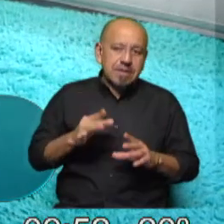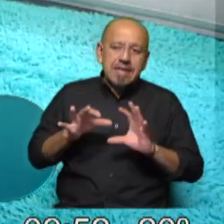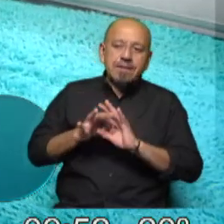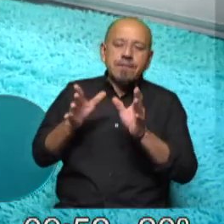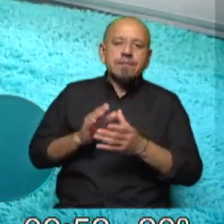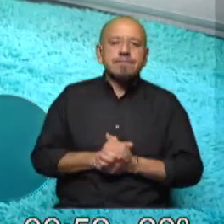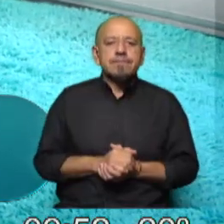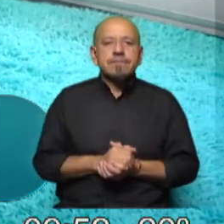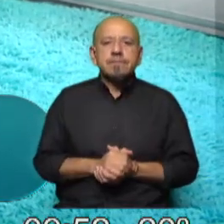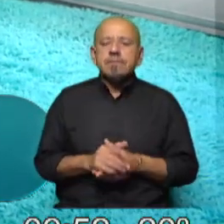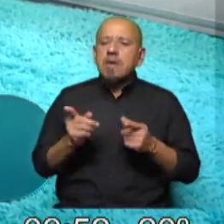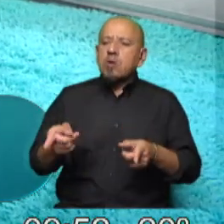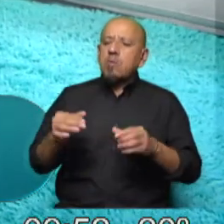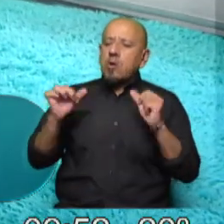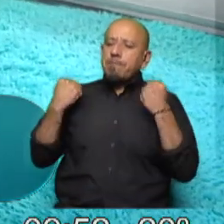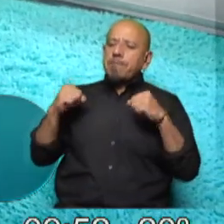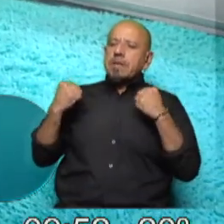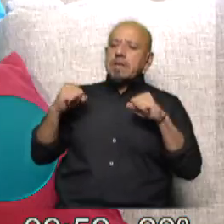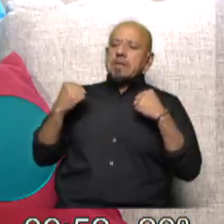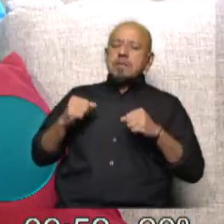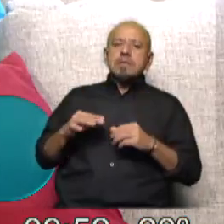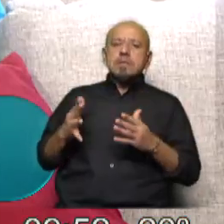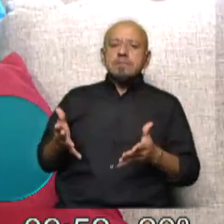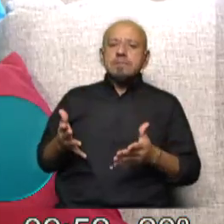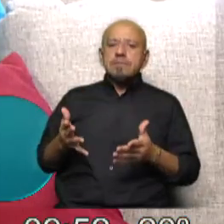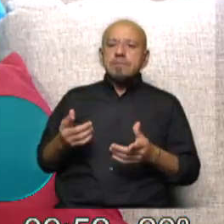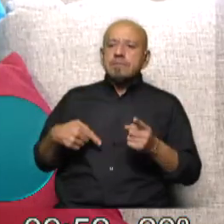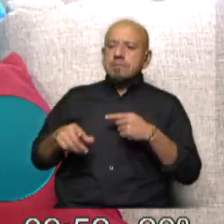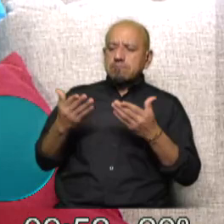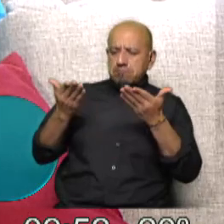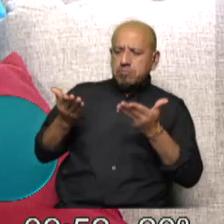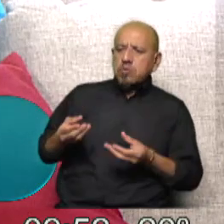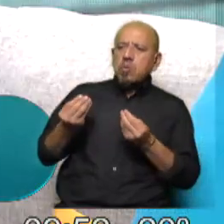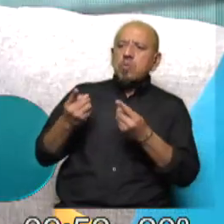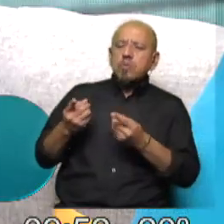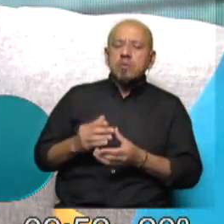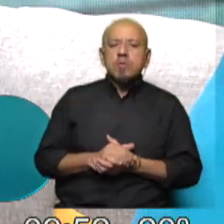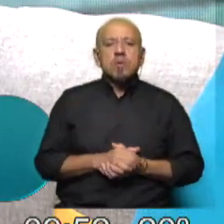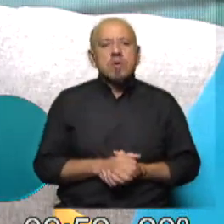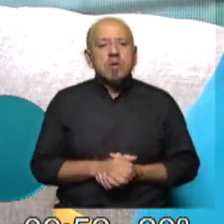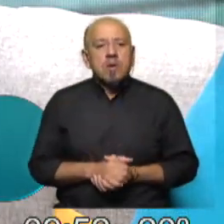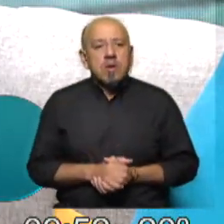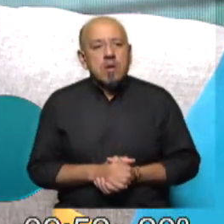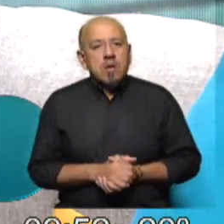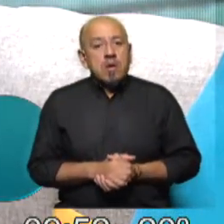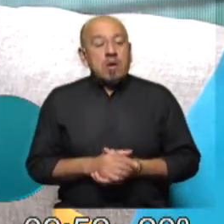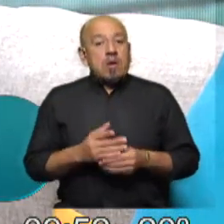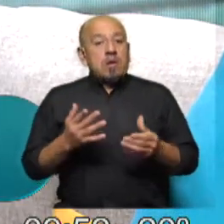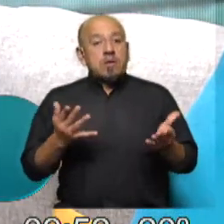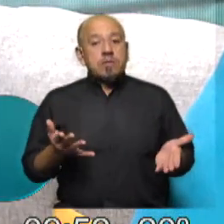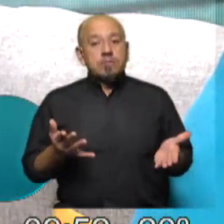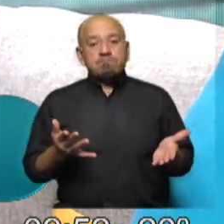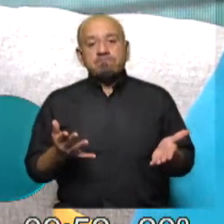a nivel de entrenamiento, Martín, ¿qué te demanda estar en el estado en el que estás? Mirá, me demanda